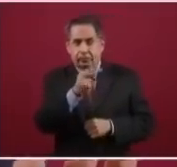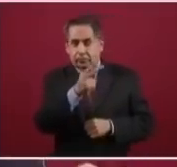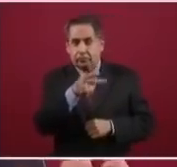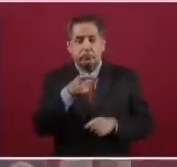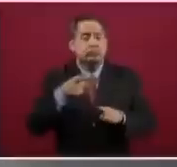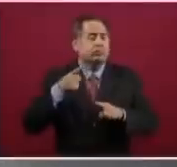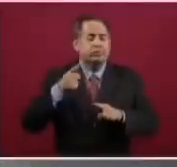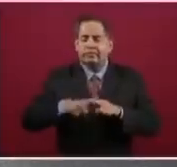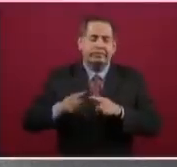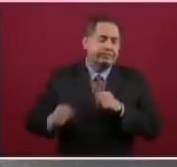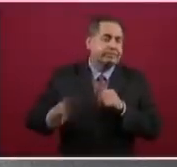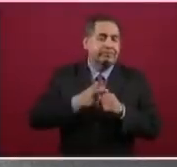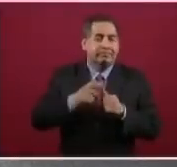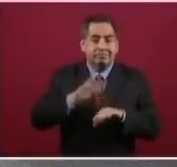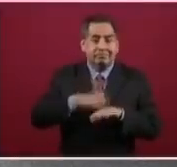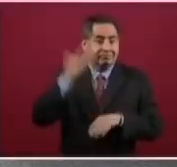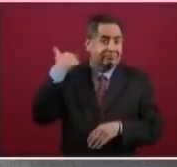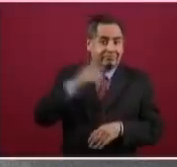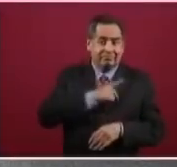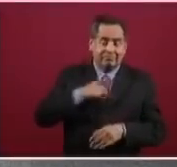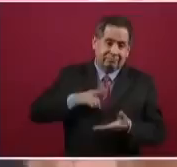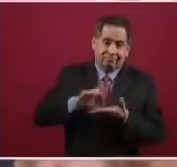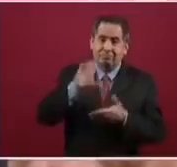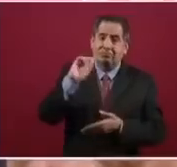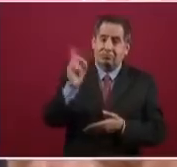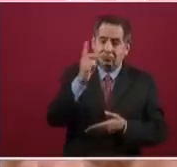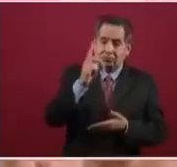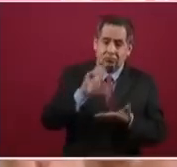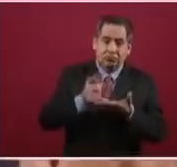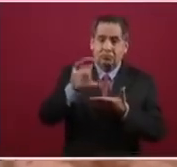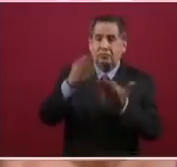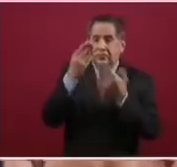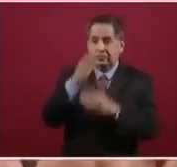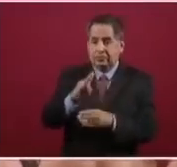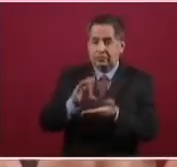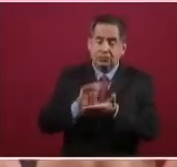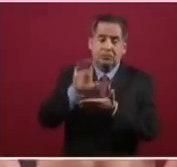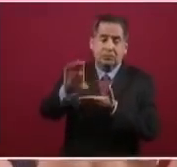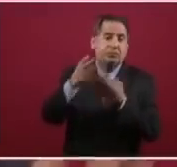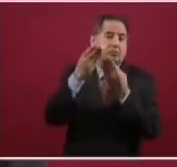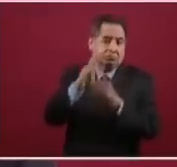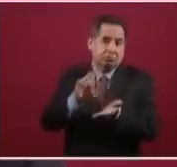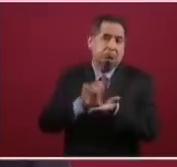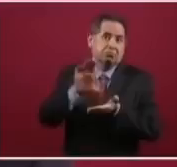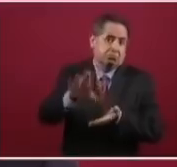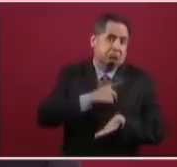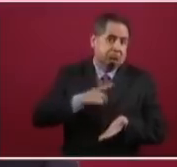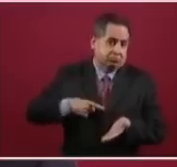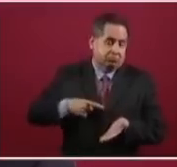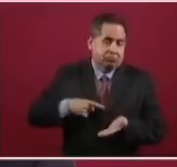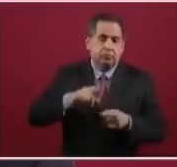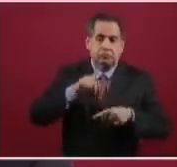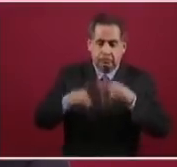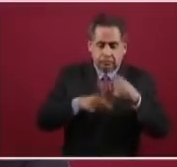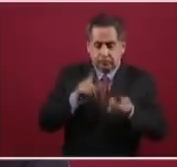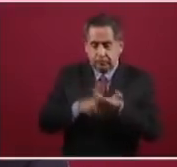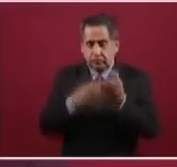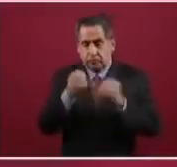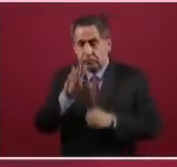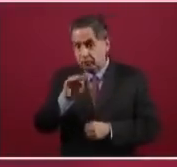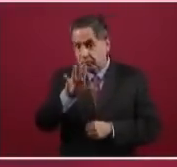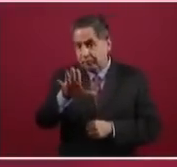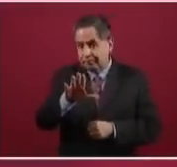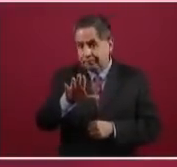la prim la mayor parte de la deuda era en dólares y era bancaria es decir se tenía con bancos comerciales después hacia el 95